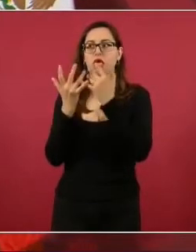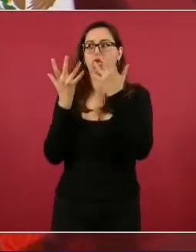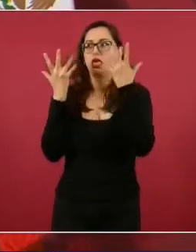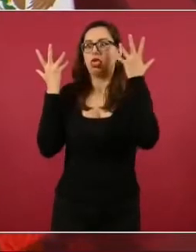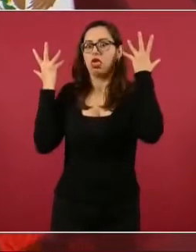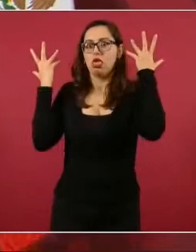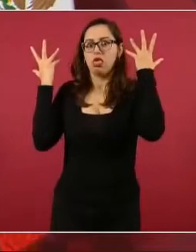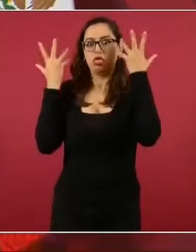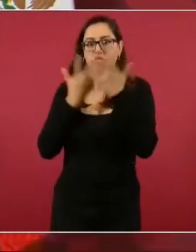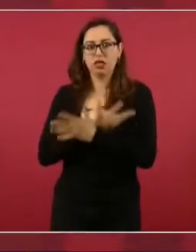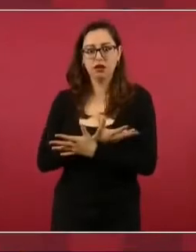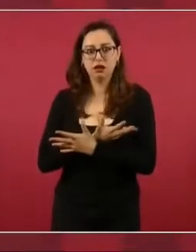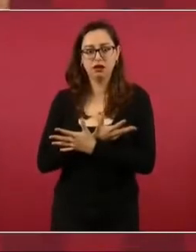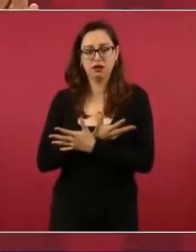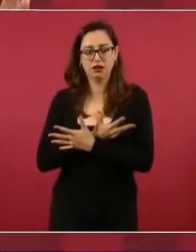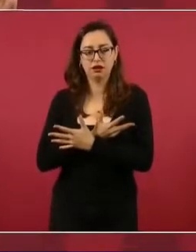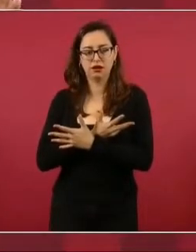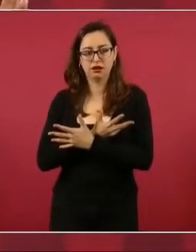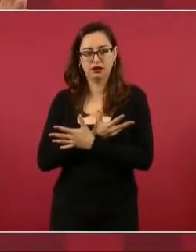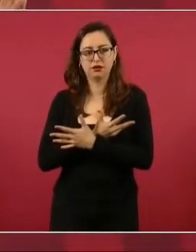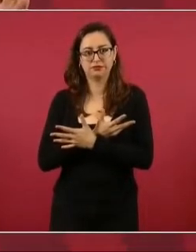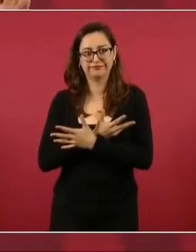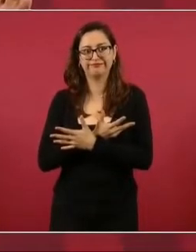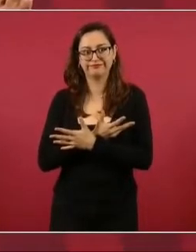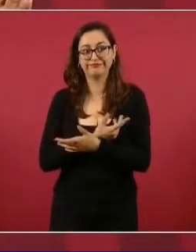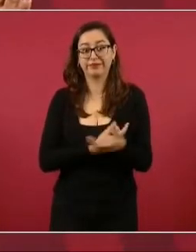y estaban algunos